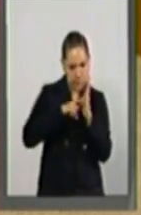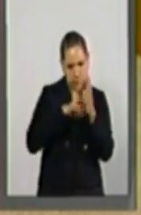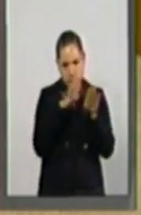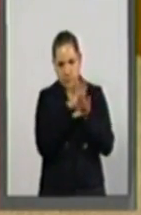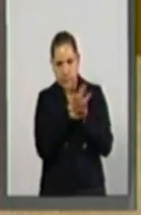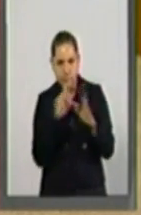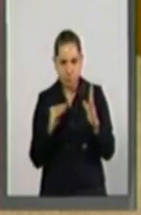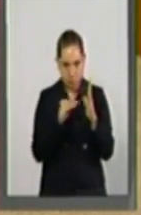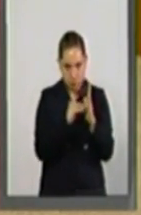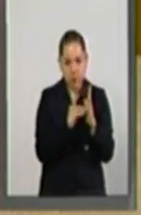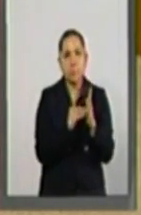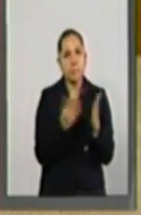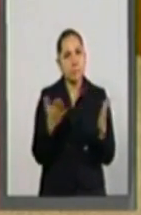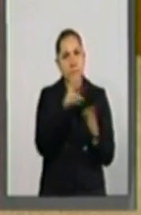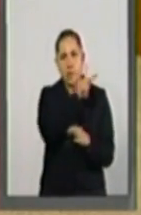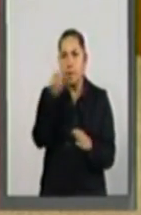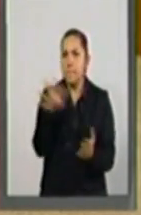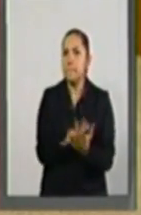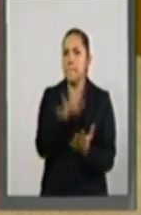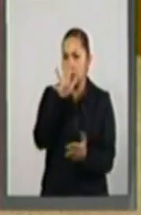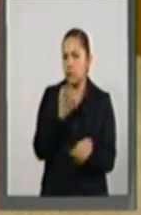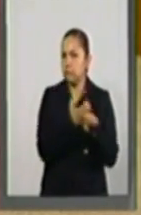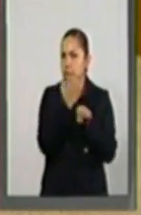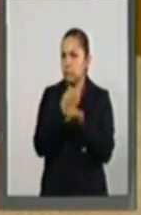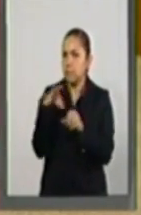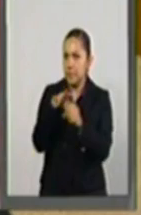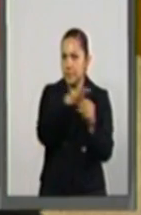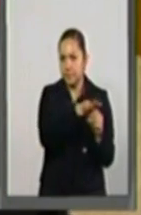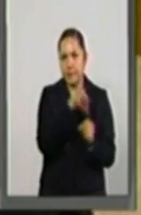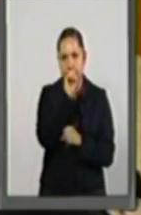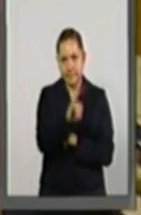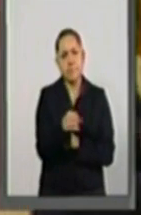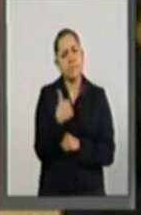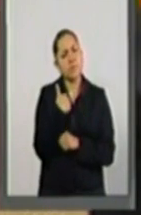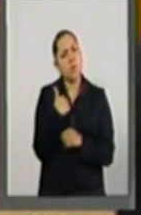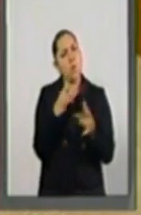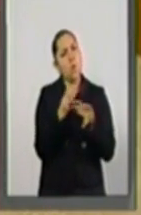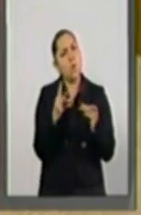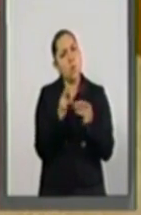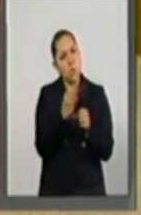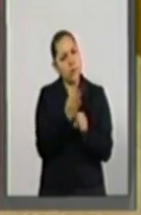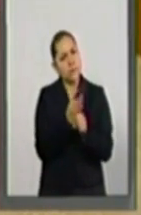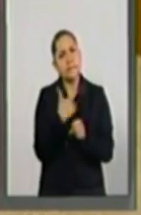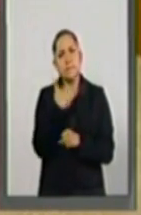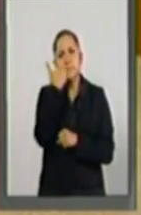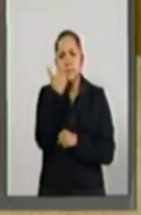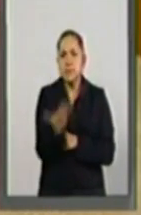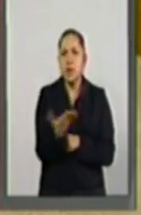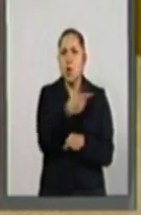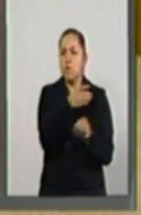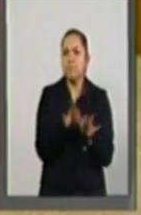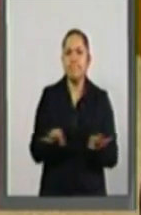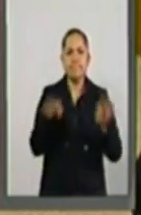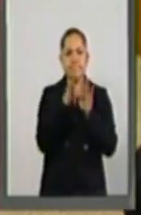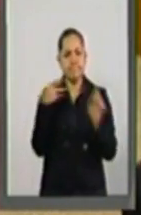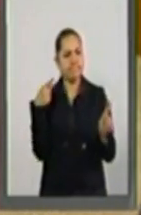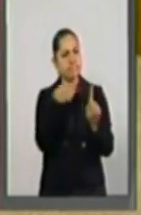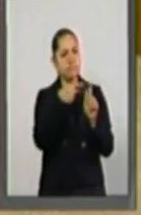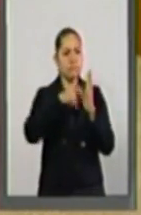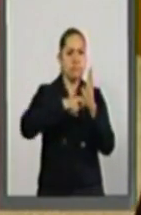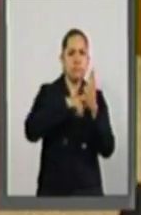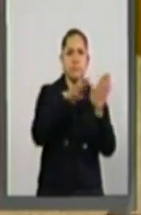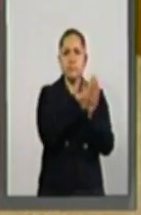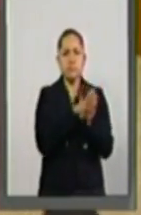Hago uso de la palabra para destacar con brevedad la importancia de estas modificaciones a nuestra Ley Suprema,